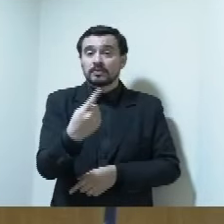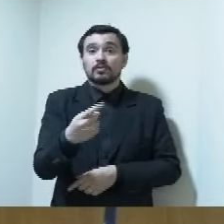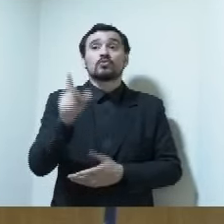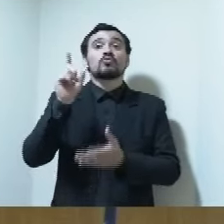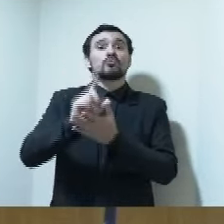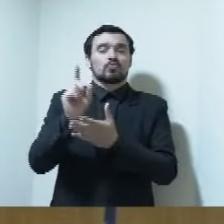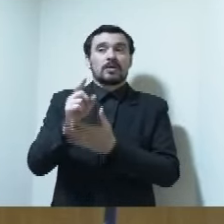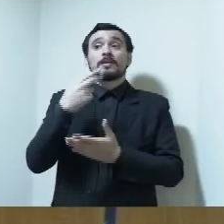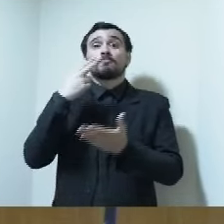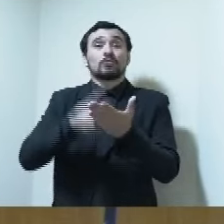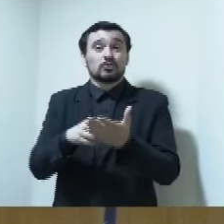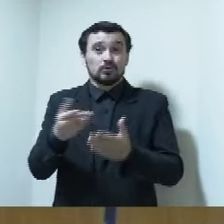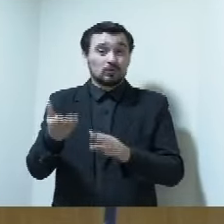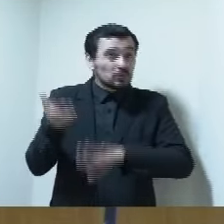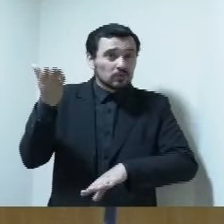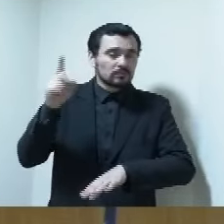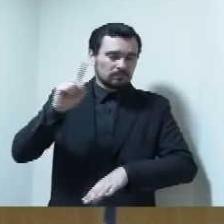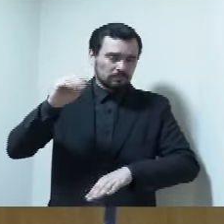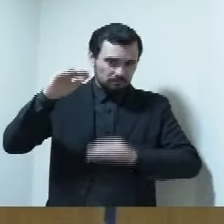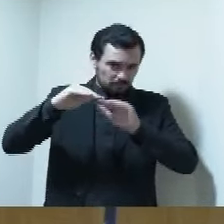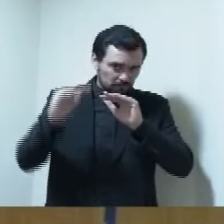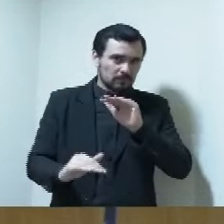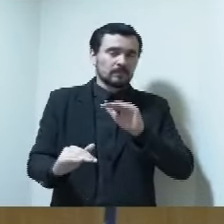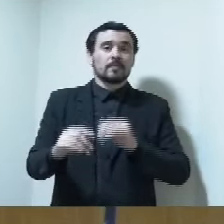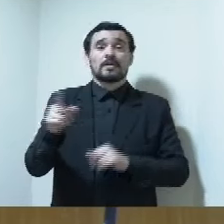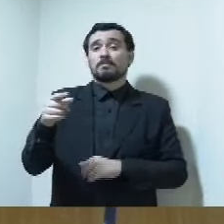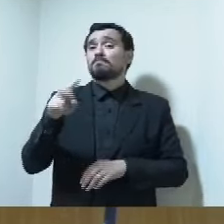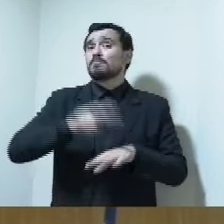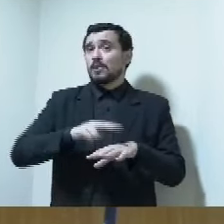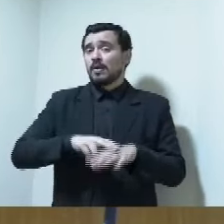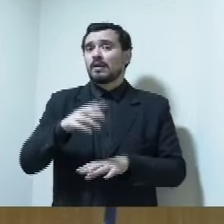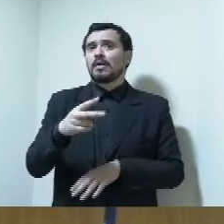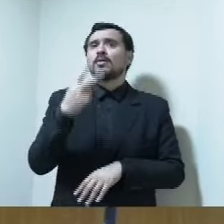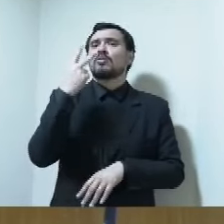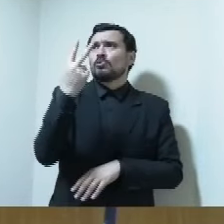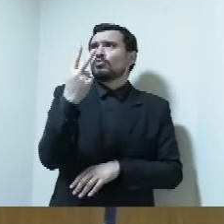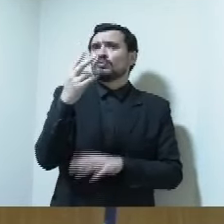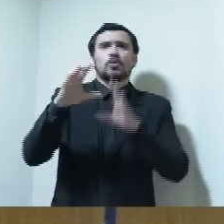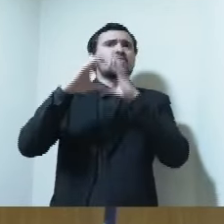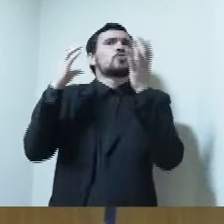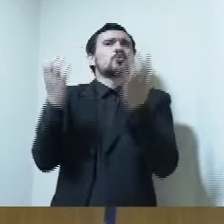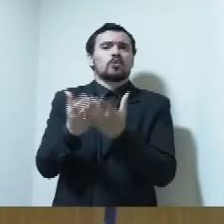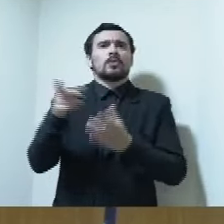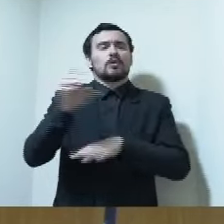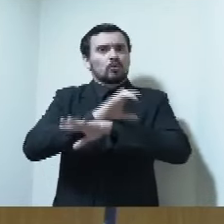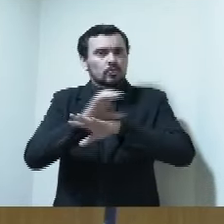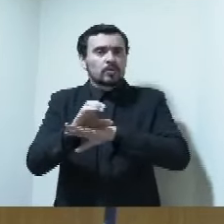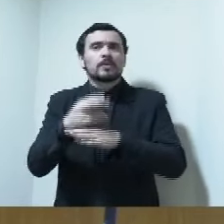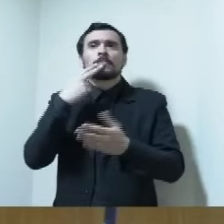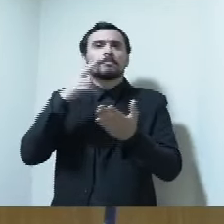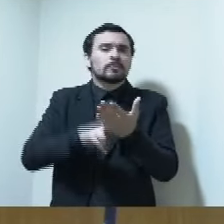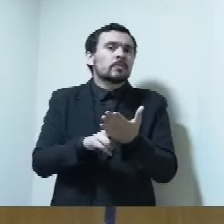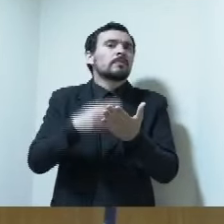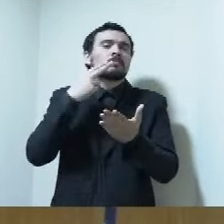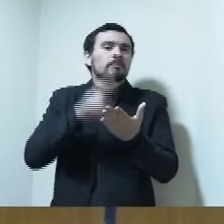de subir impuestos, los eliminamos. Nuestro país era uno de los dos en todo el mundo que se veía percibiendo las